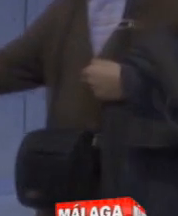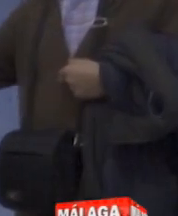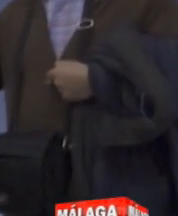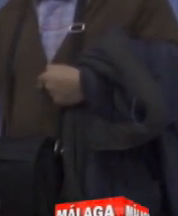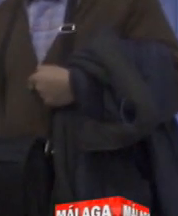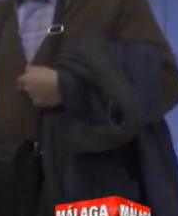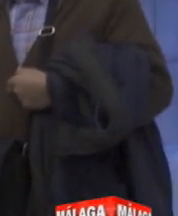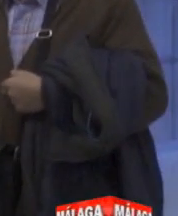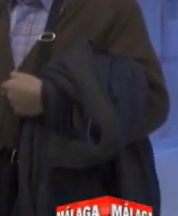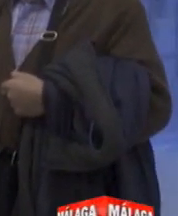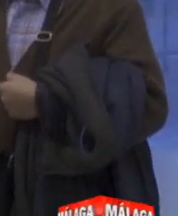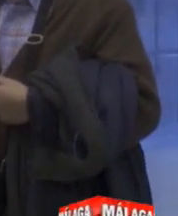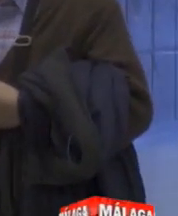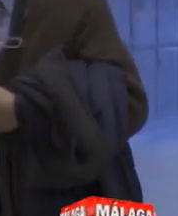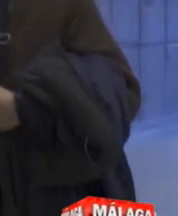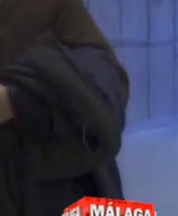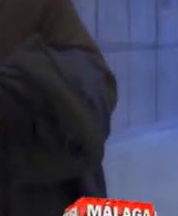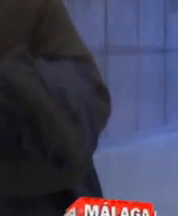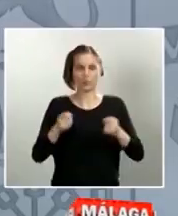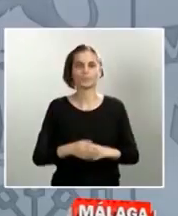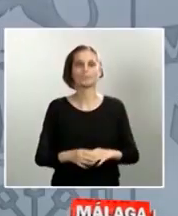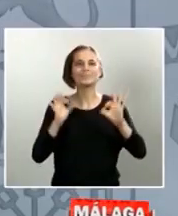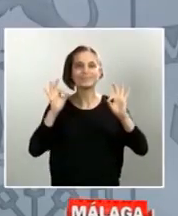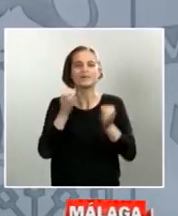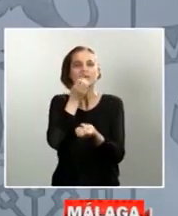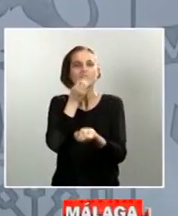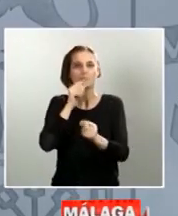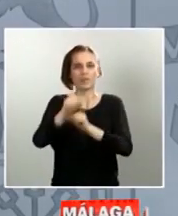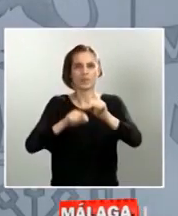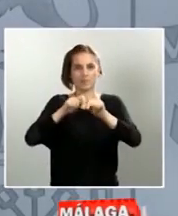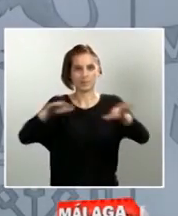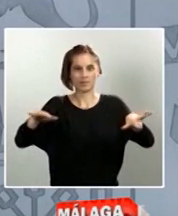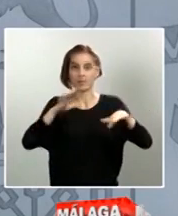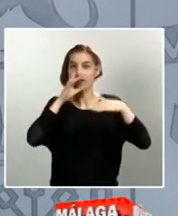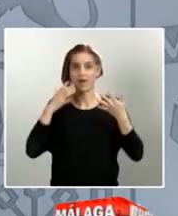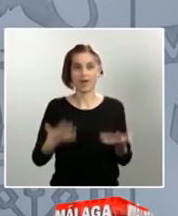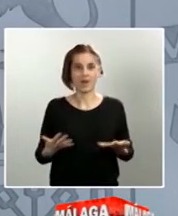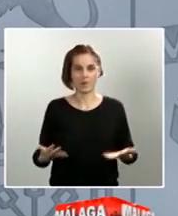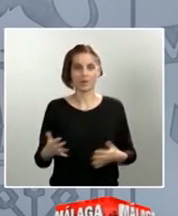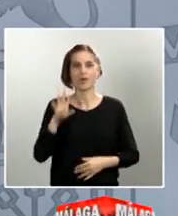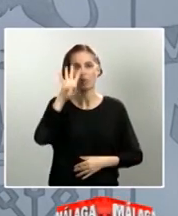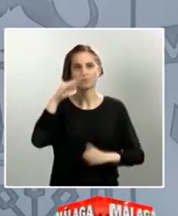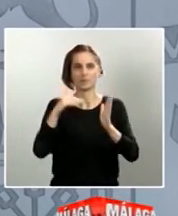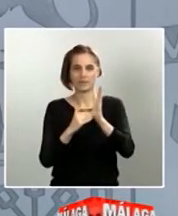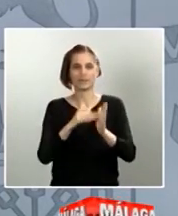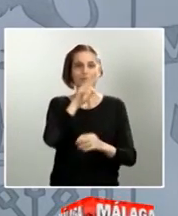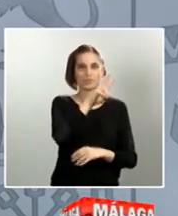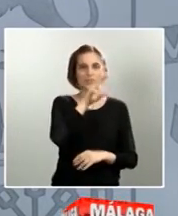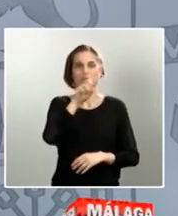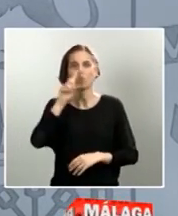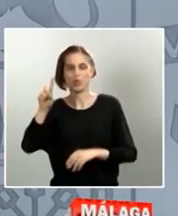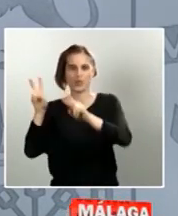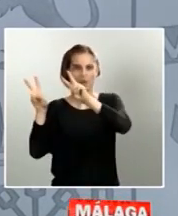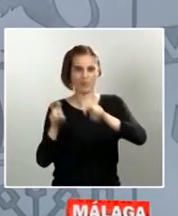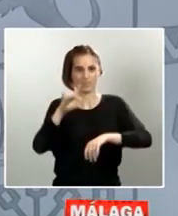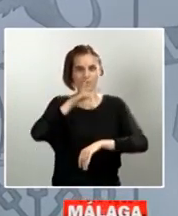.968 nuevos contagios. A día de hoy tenemos 4.211 nuevos casos, es un 2,1